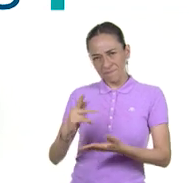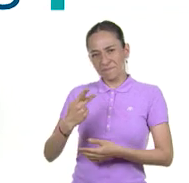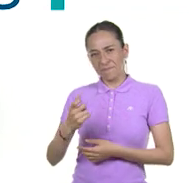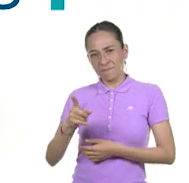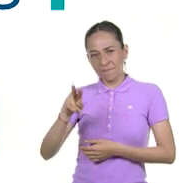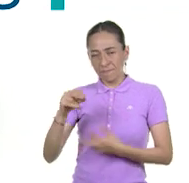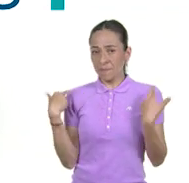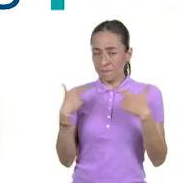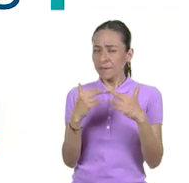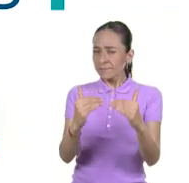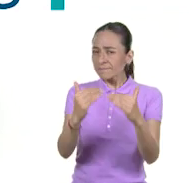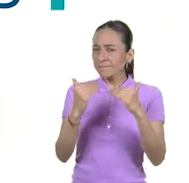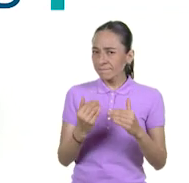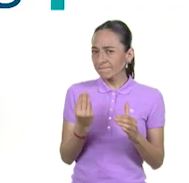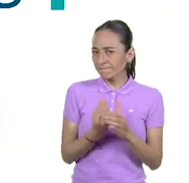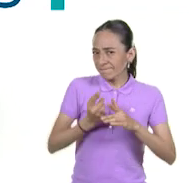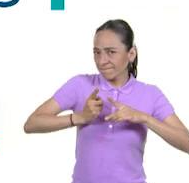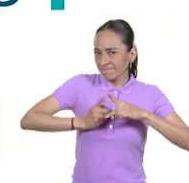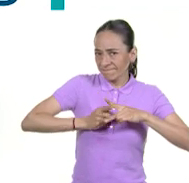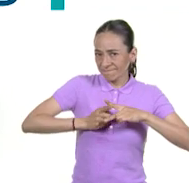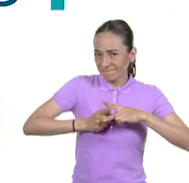continuación, matemáticas.